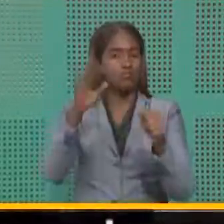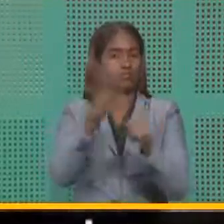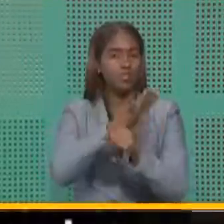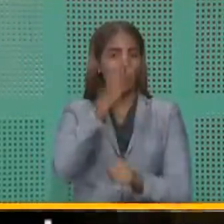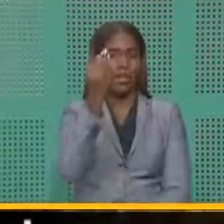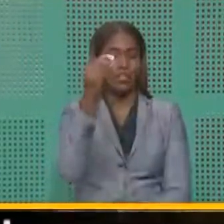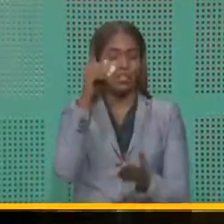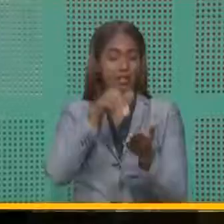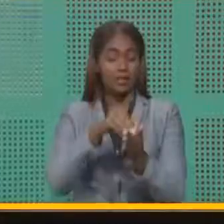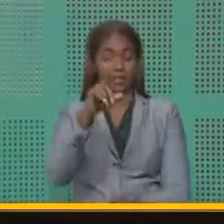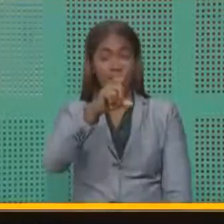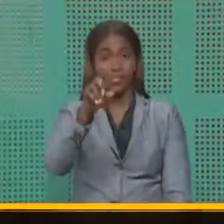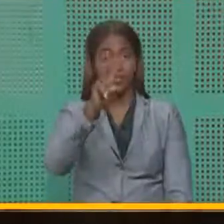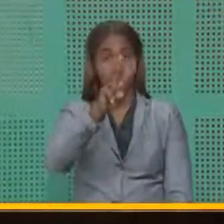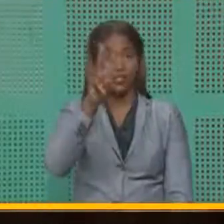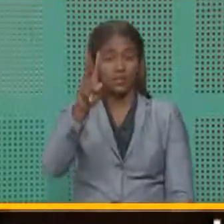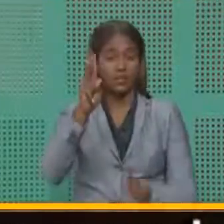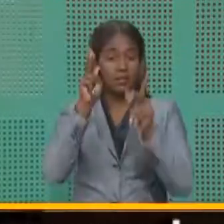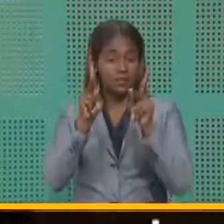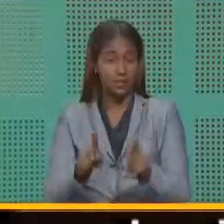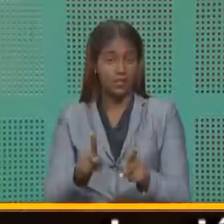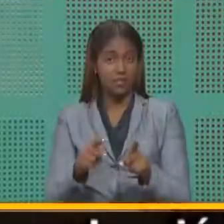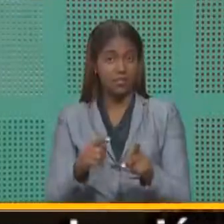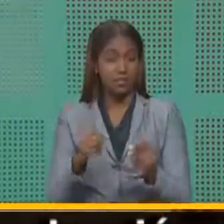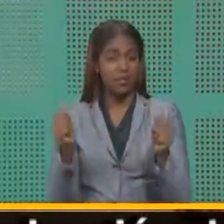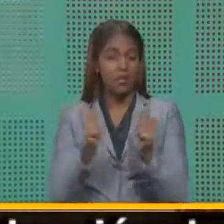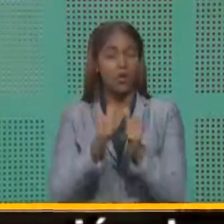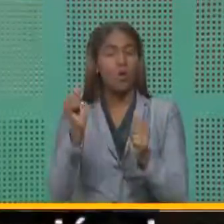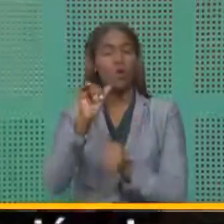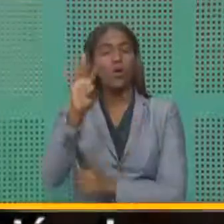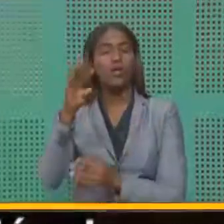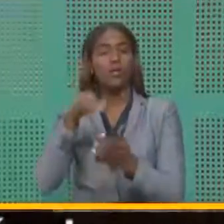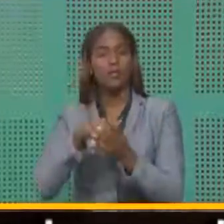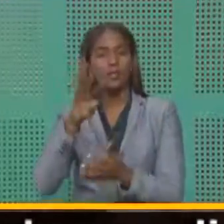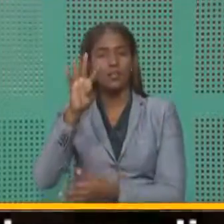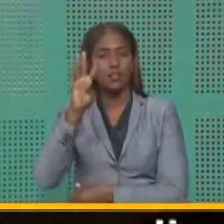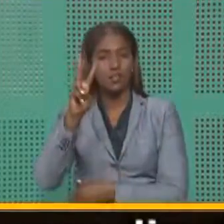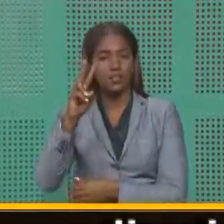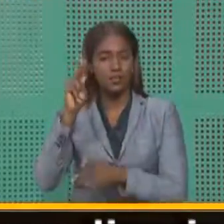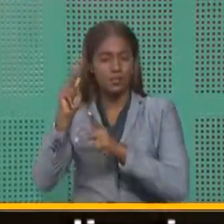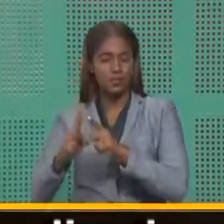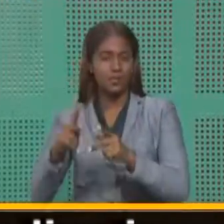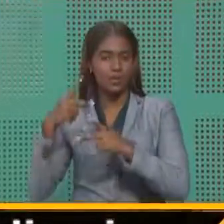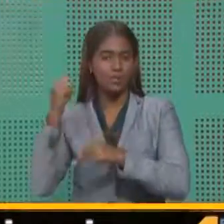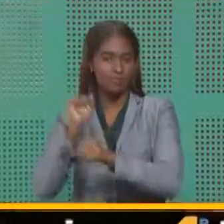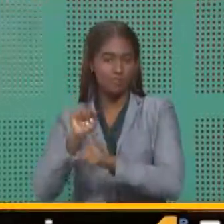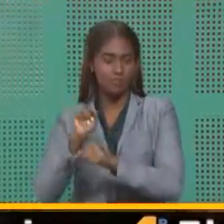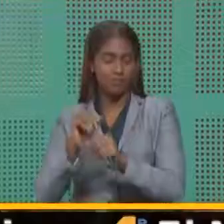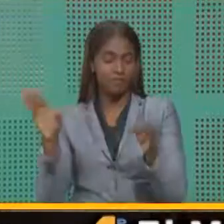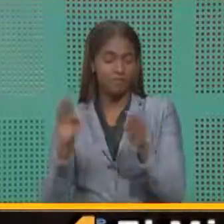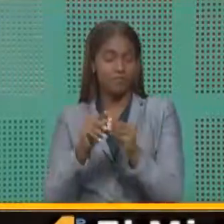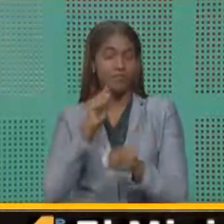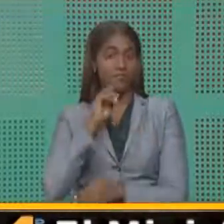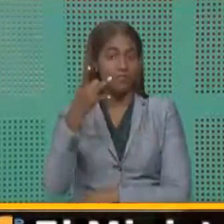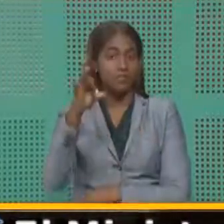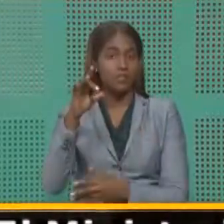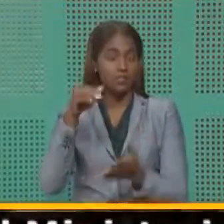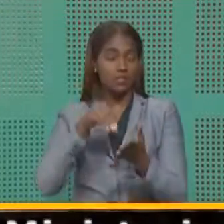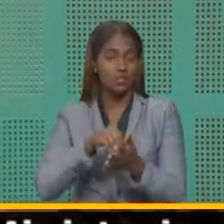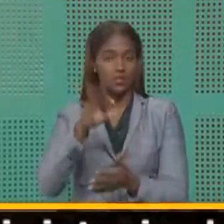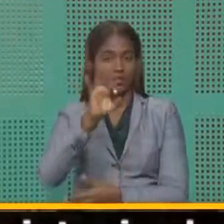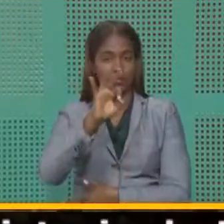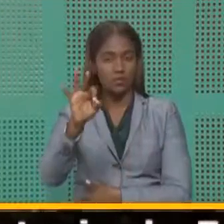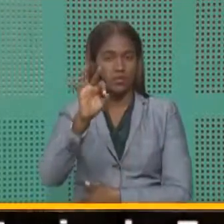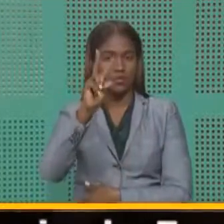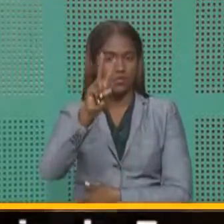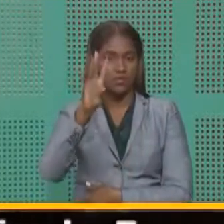14 mil 122 pasajeros y 4800 dos tripulantes totalizando 18 mil